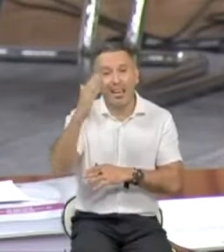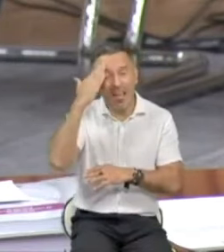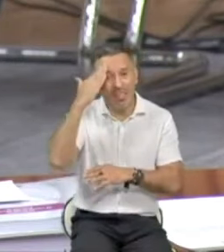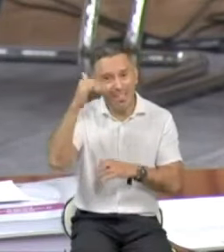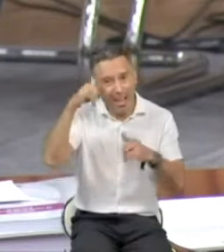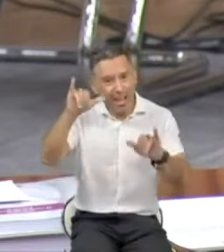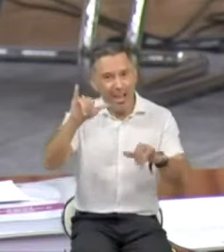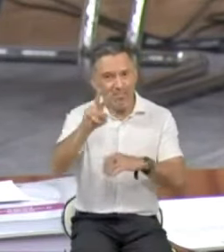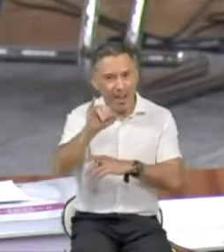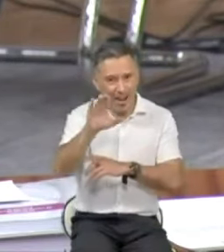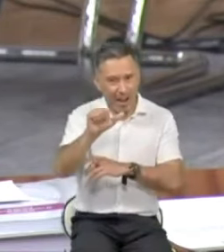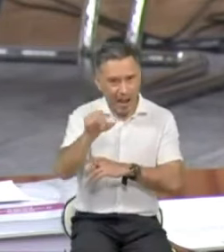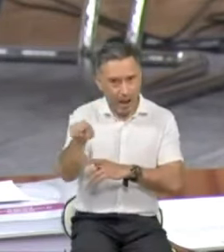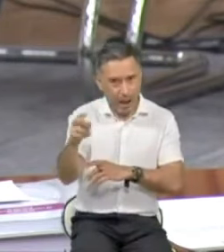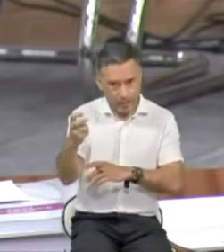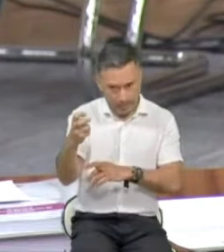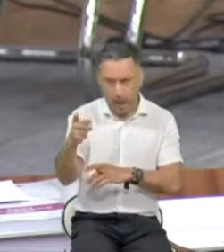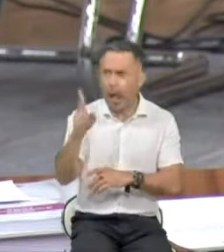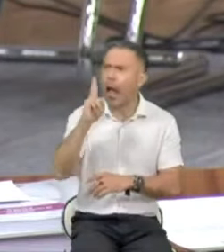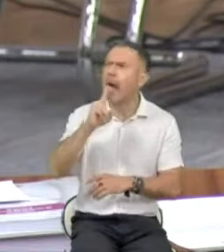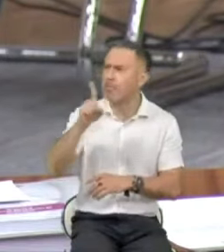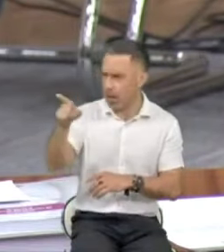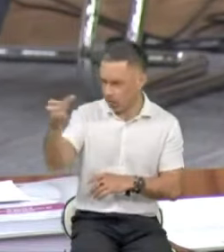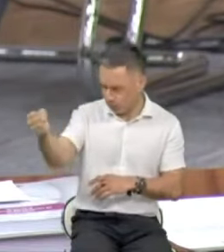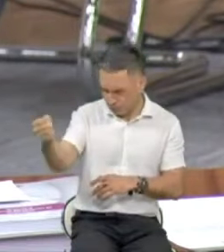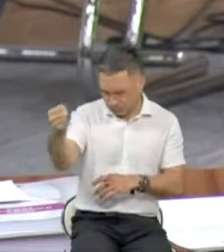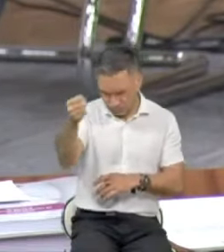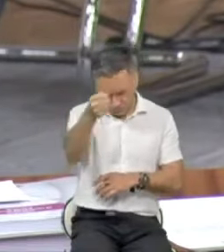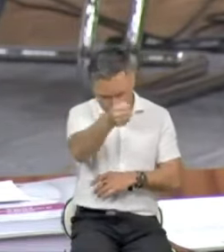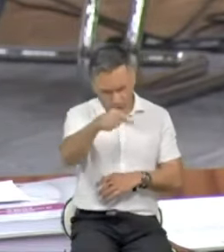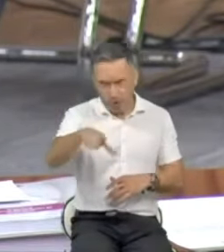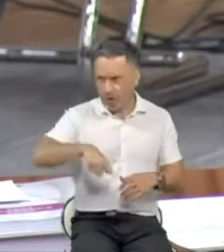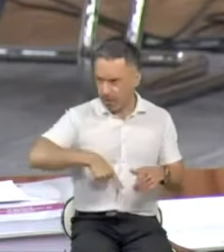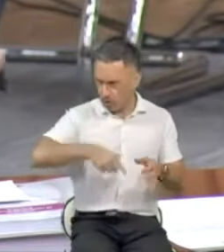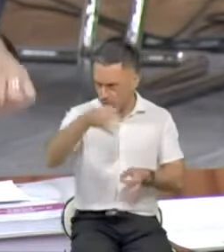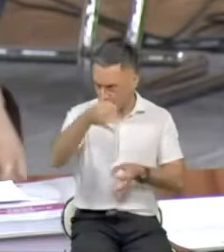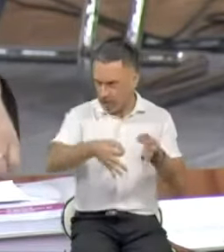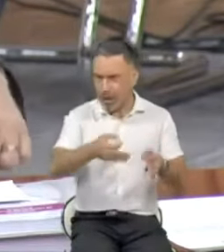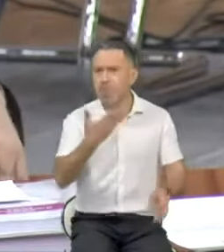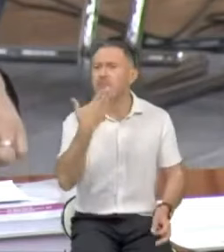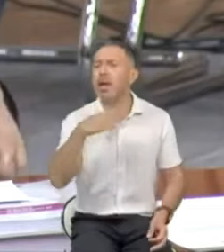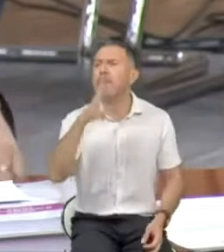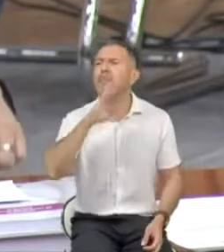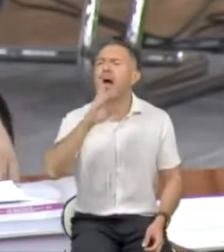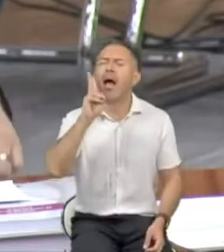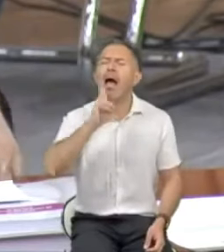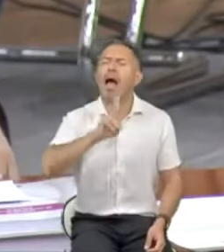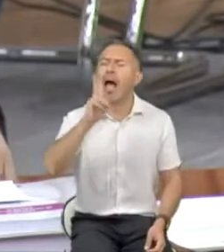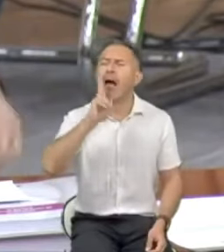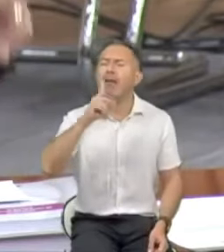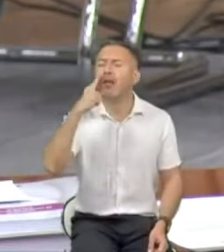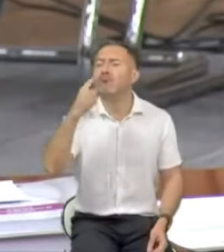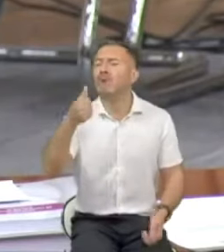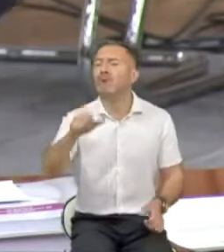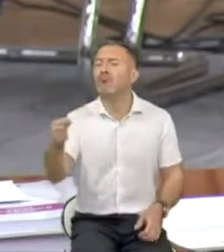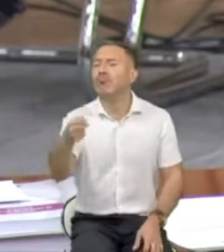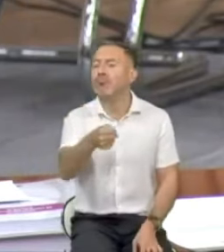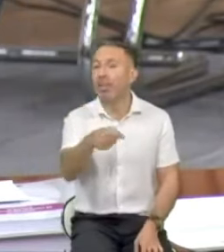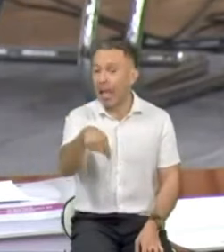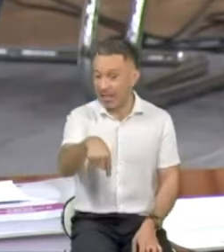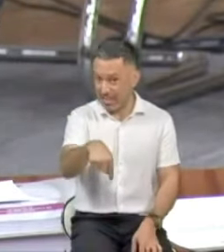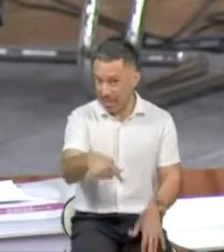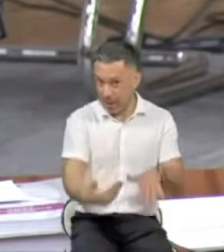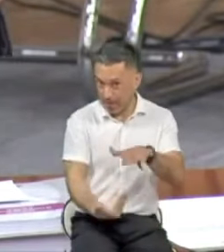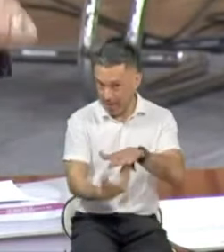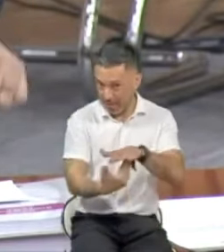llévalo a la autoridad hermano y vas a ver cómo le va y aquí en esta mesa en dos